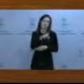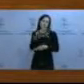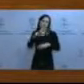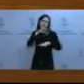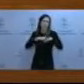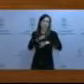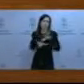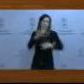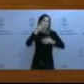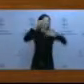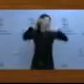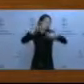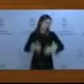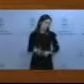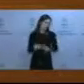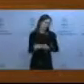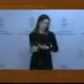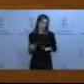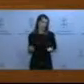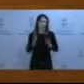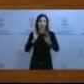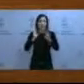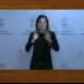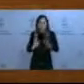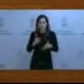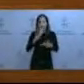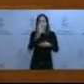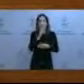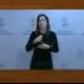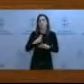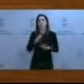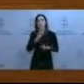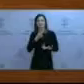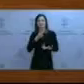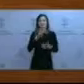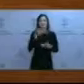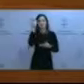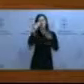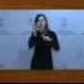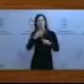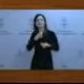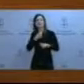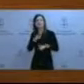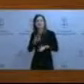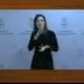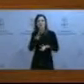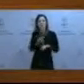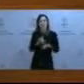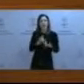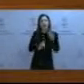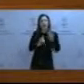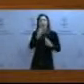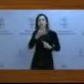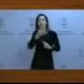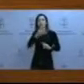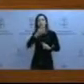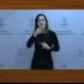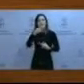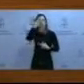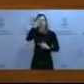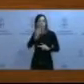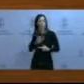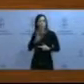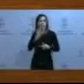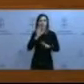incumplidas, seguramente, ¿no? Y, bueno, a mí me hace gracia, señorías, oír algunas intervenciones, y yo no quiero establecer en este turno